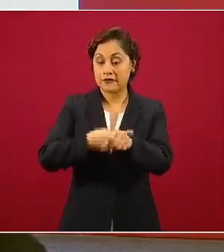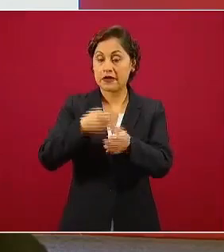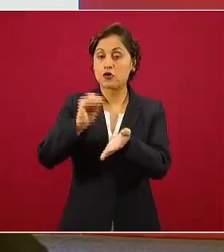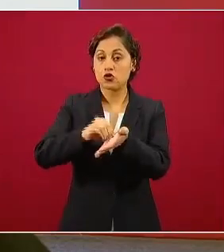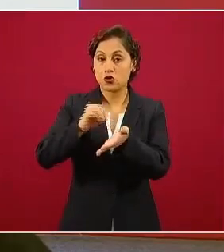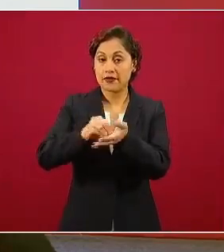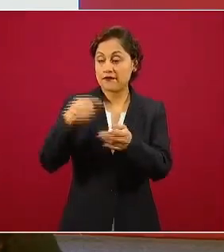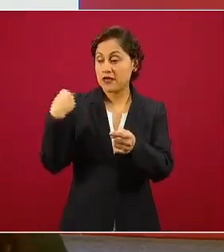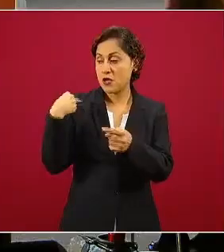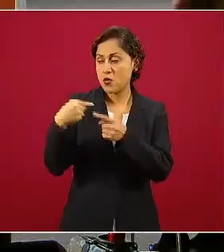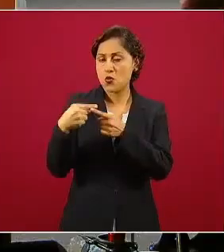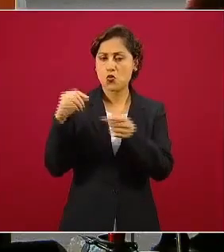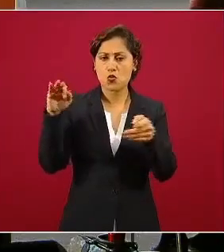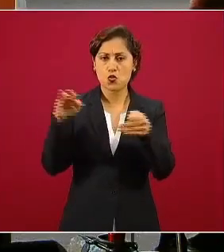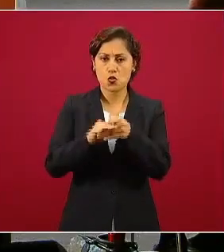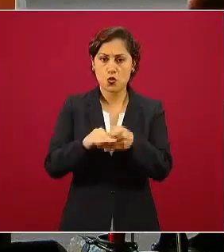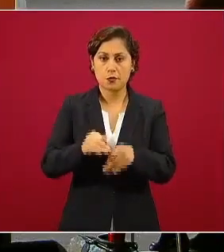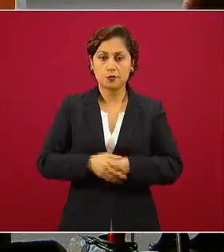recientes.